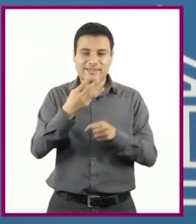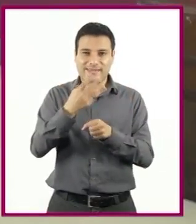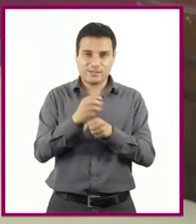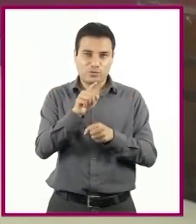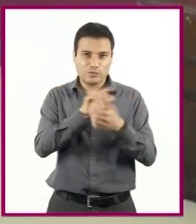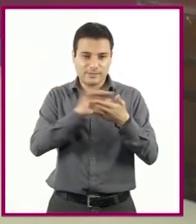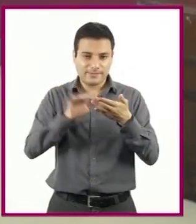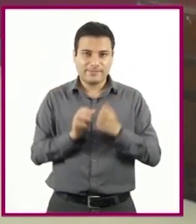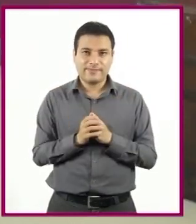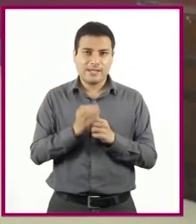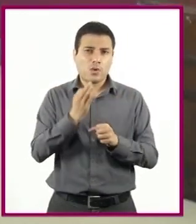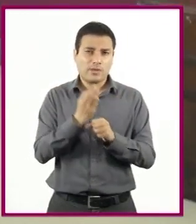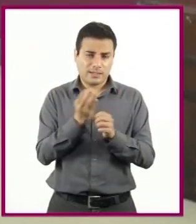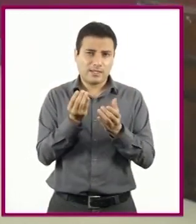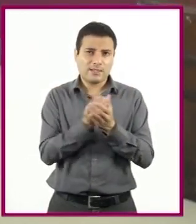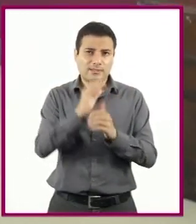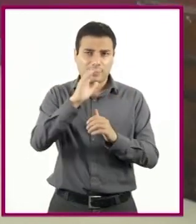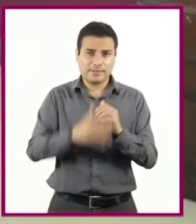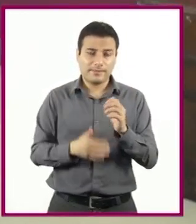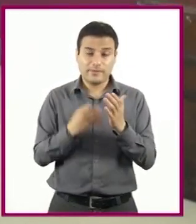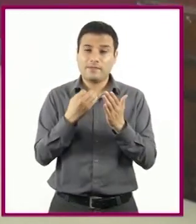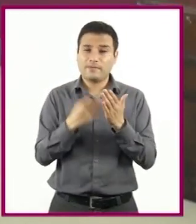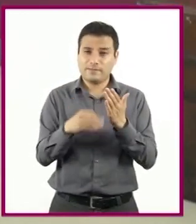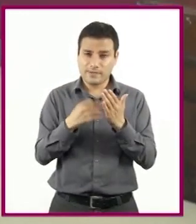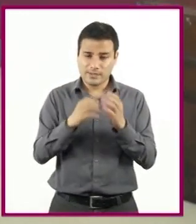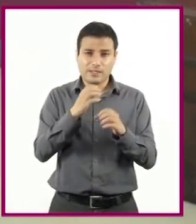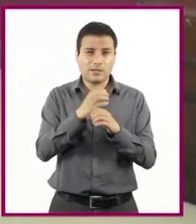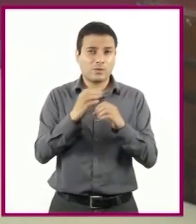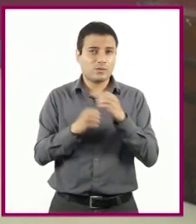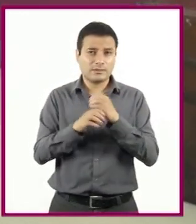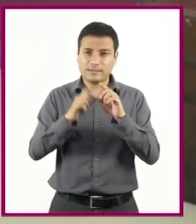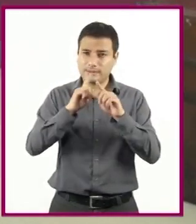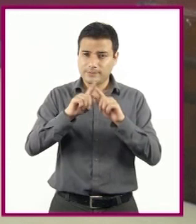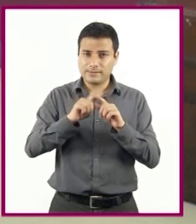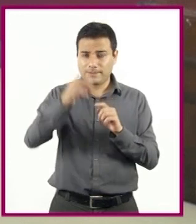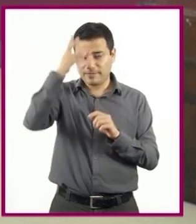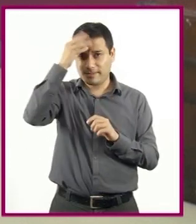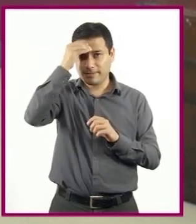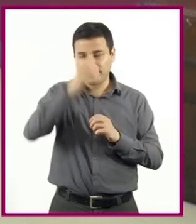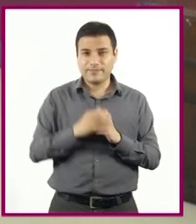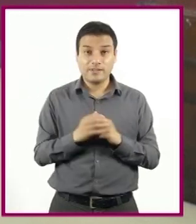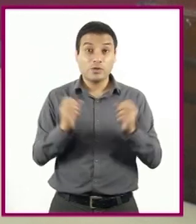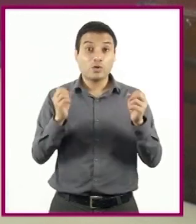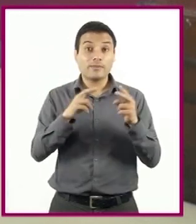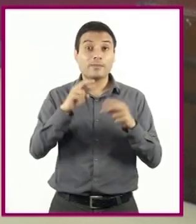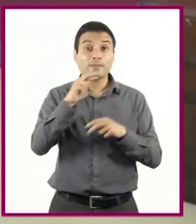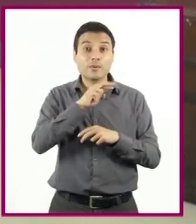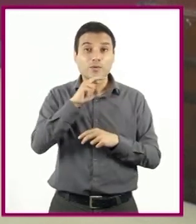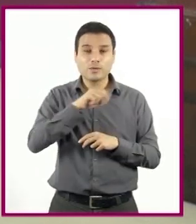hoy hemos concluido, pero aún queda mucho por descubrir. Así que nos vemos pronto